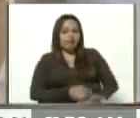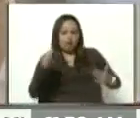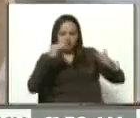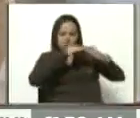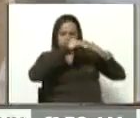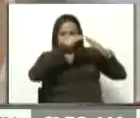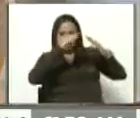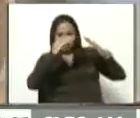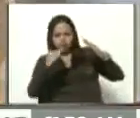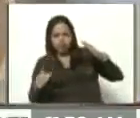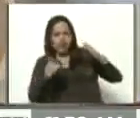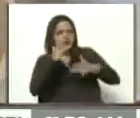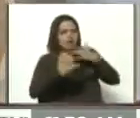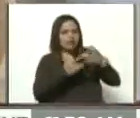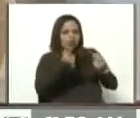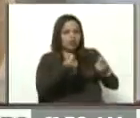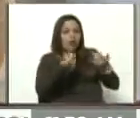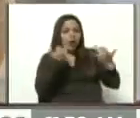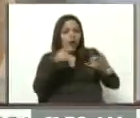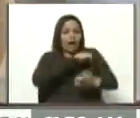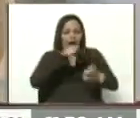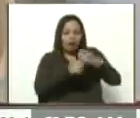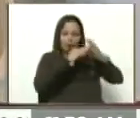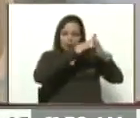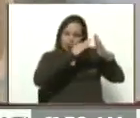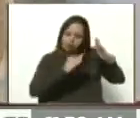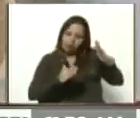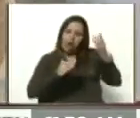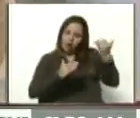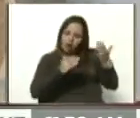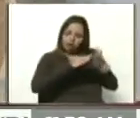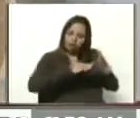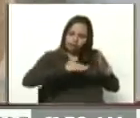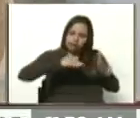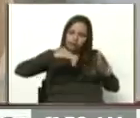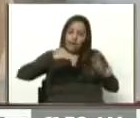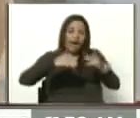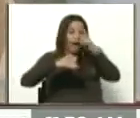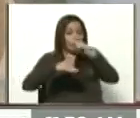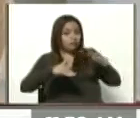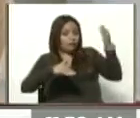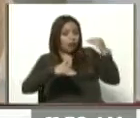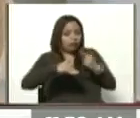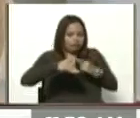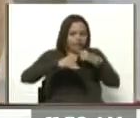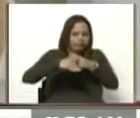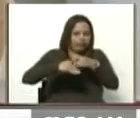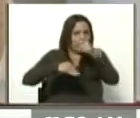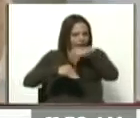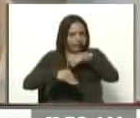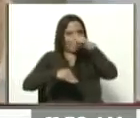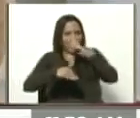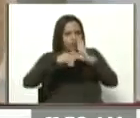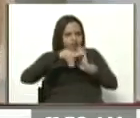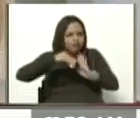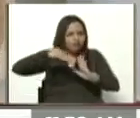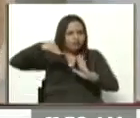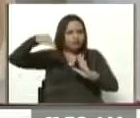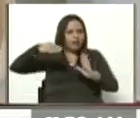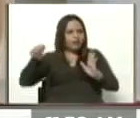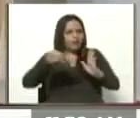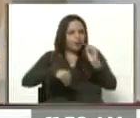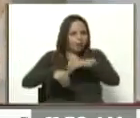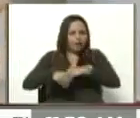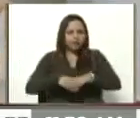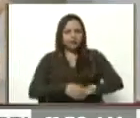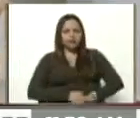la caída de la actividad económica ha sido revertida. El año anterior también hubo crecimiento y este año y el año que viene se proyecta crecimiento, no solamente